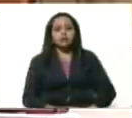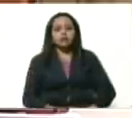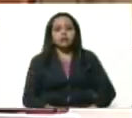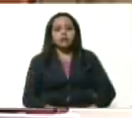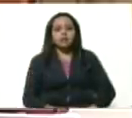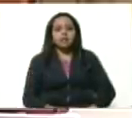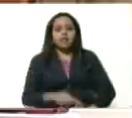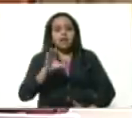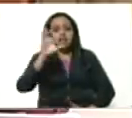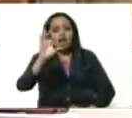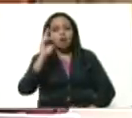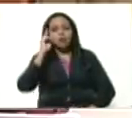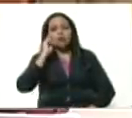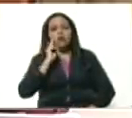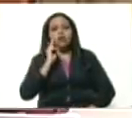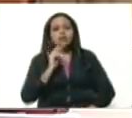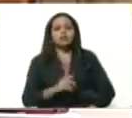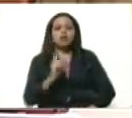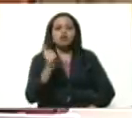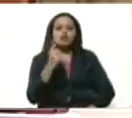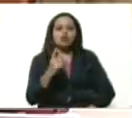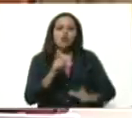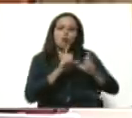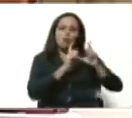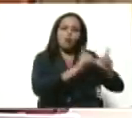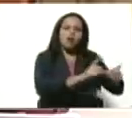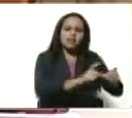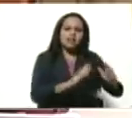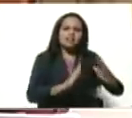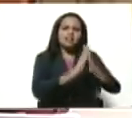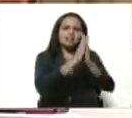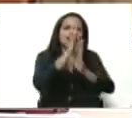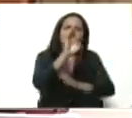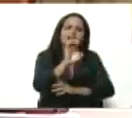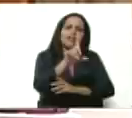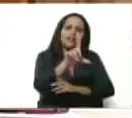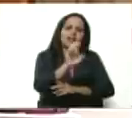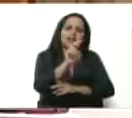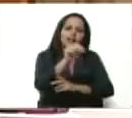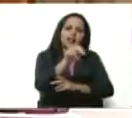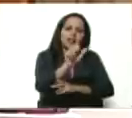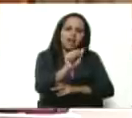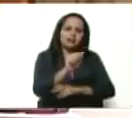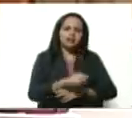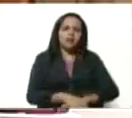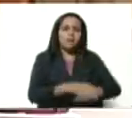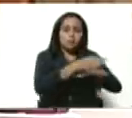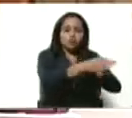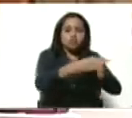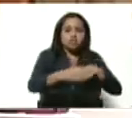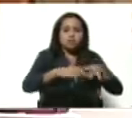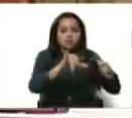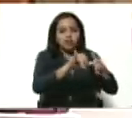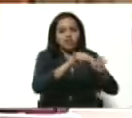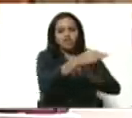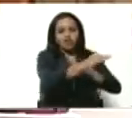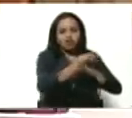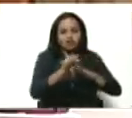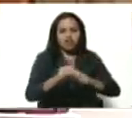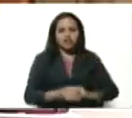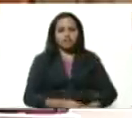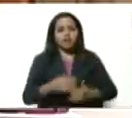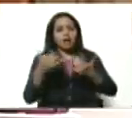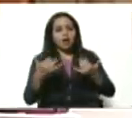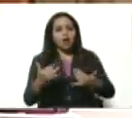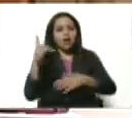bolívar donde solamente queda en cuarentena radical santa elena de uairén municipio fronterizo luego el estado lara